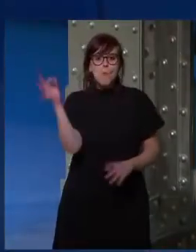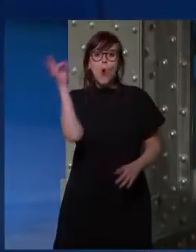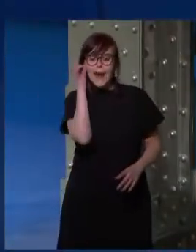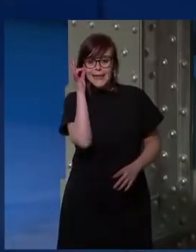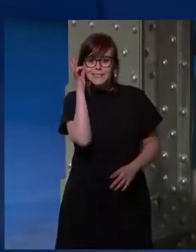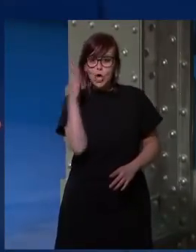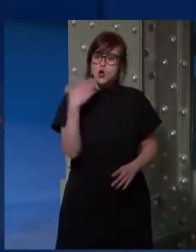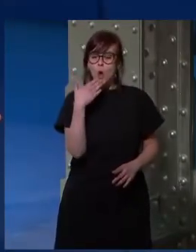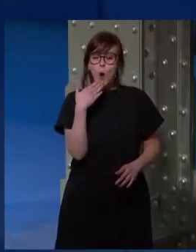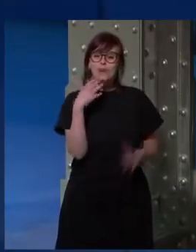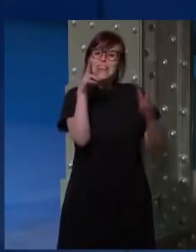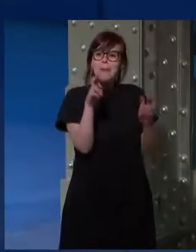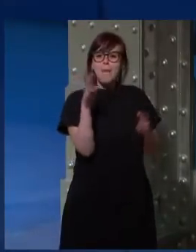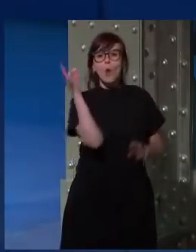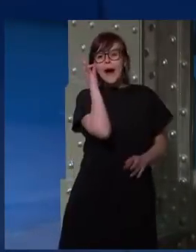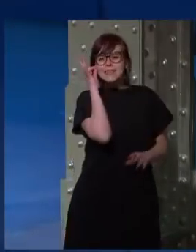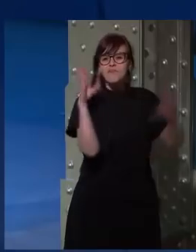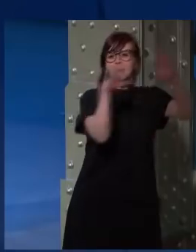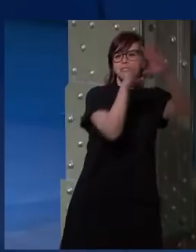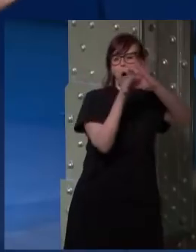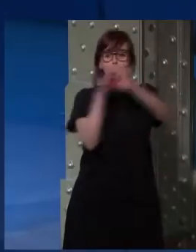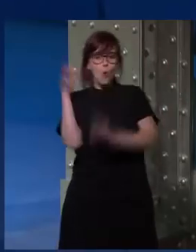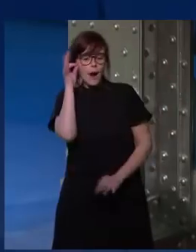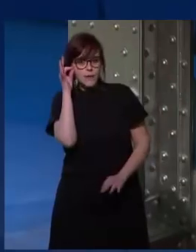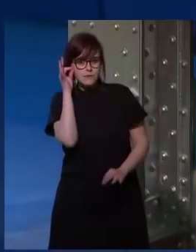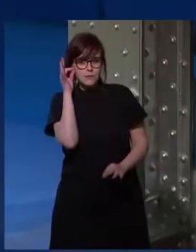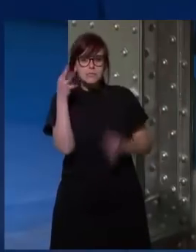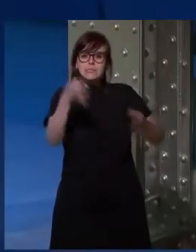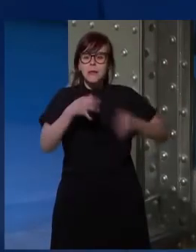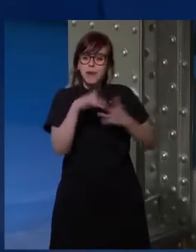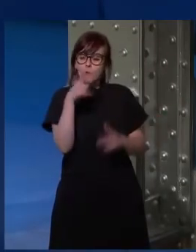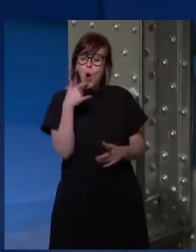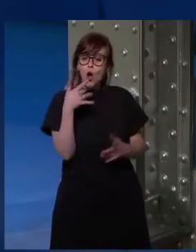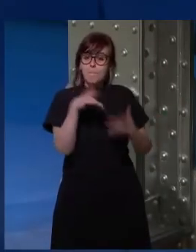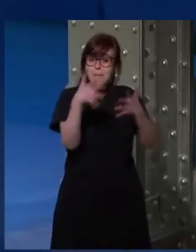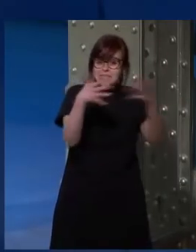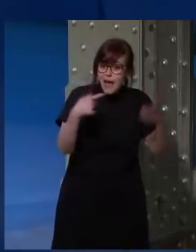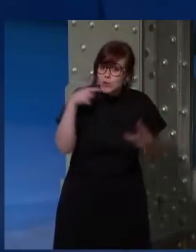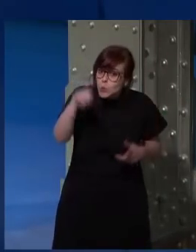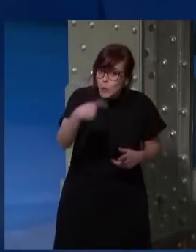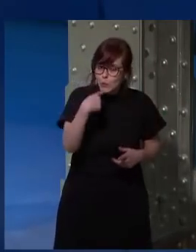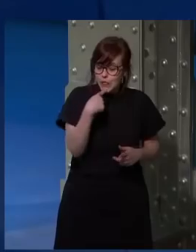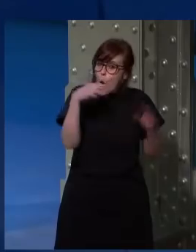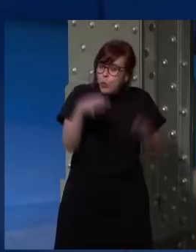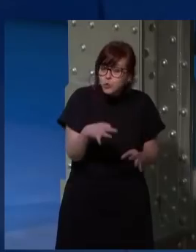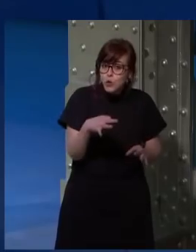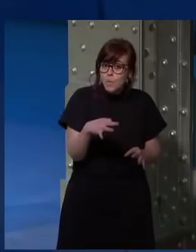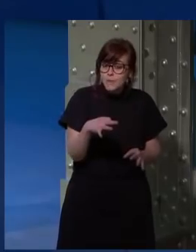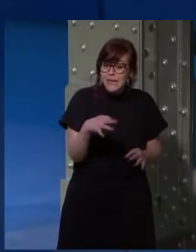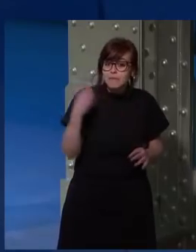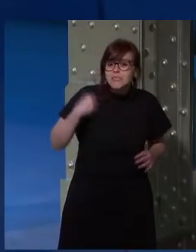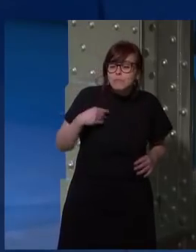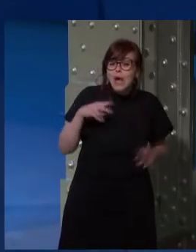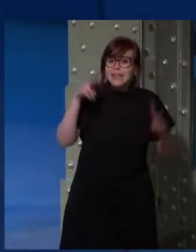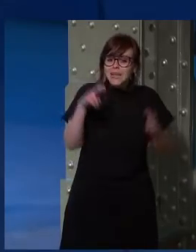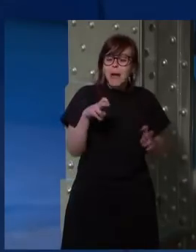como si fuera una cosa de mujeres. Es decir, que cuesta mucho hacer pasar pues el mensaje que tú mencionabas hace un rato, de que esto no